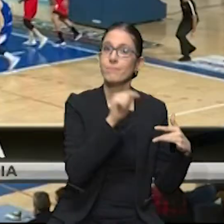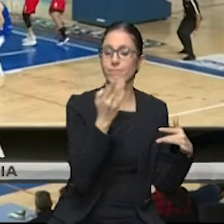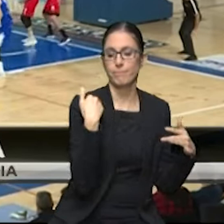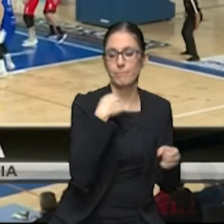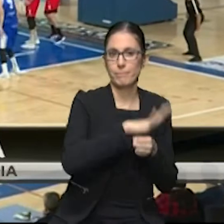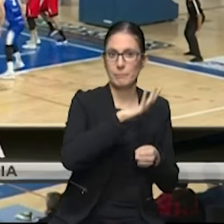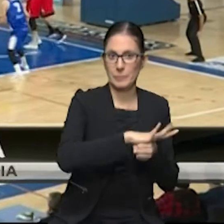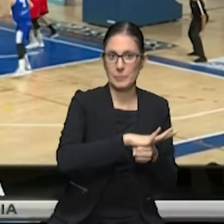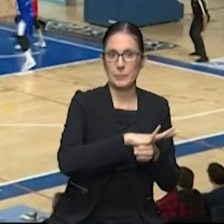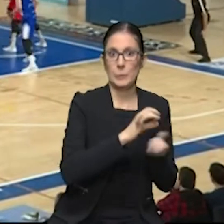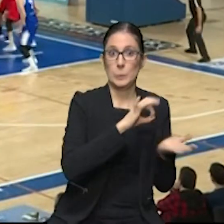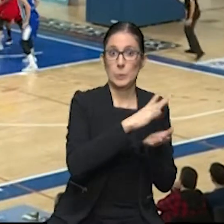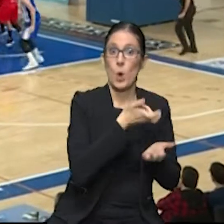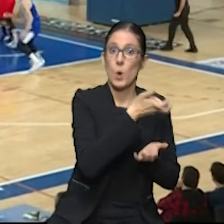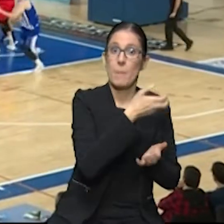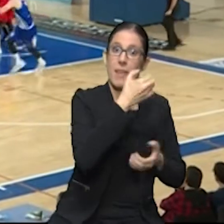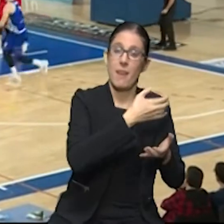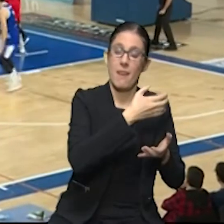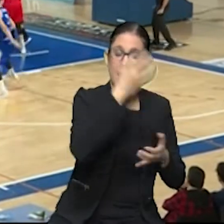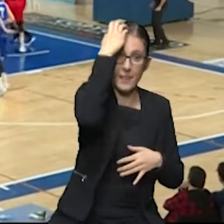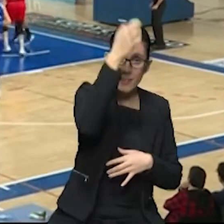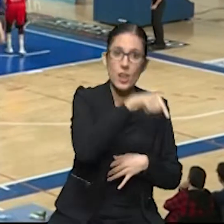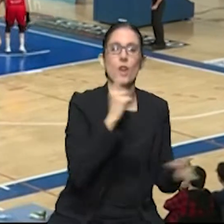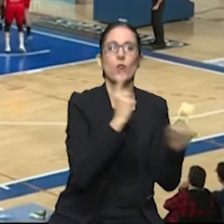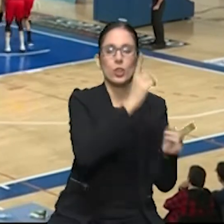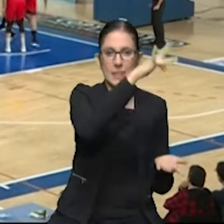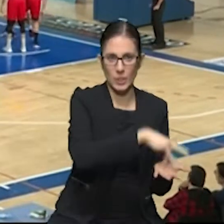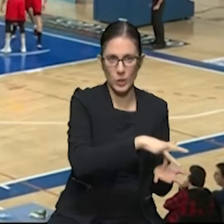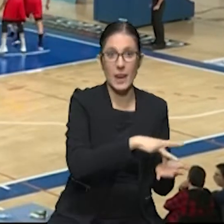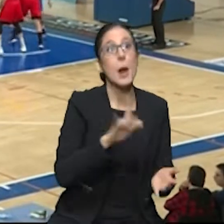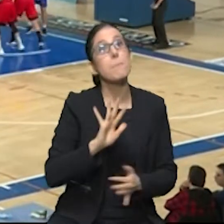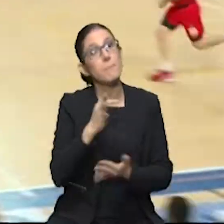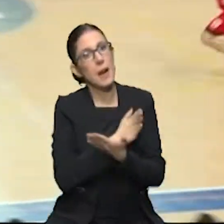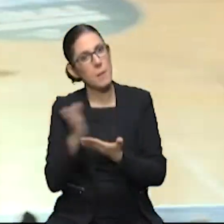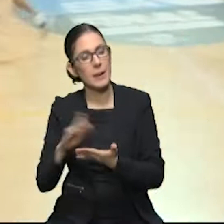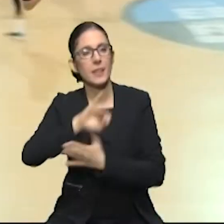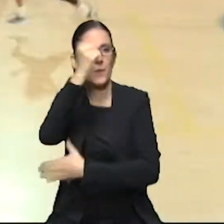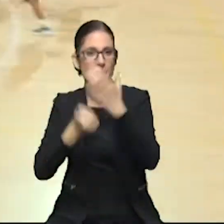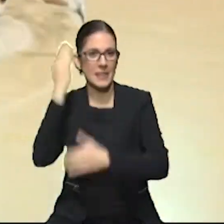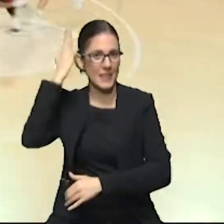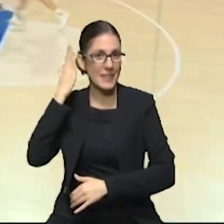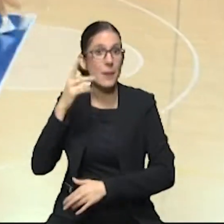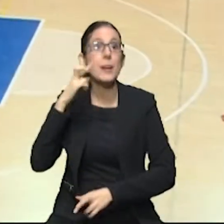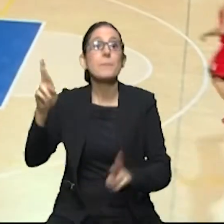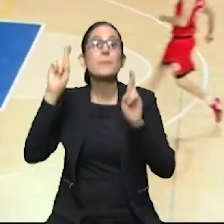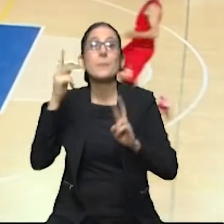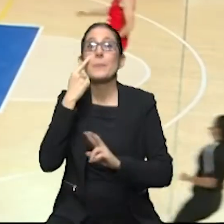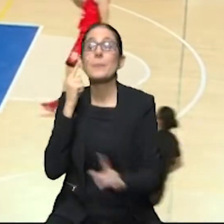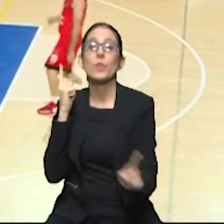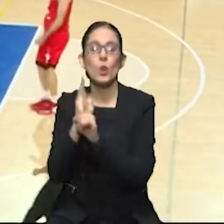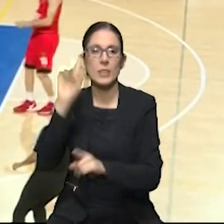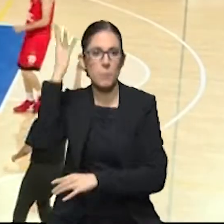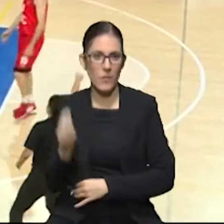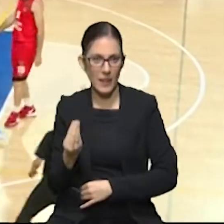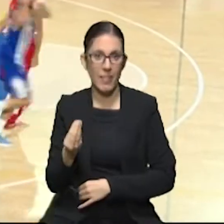Copa del Rey. Y con entradas agotadas, Vázquez Navarra aspira a reencontrarse con el triunfo a costa de un ponferrada que es el equipo